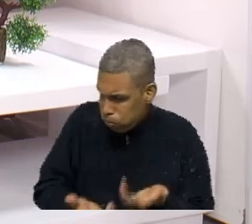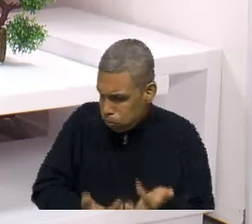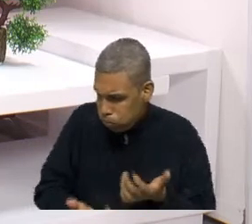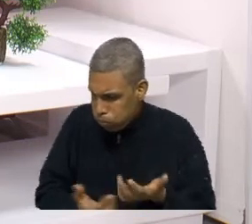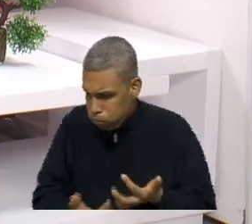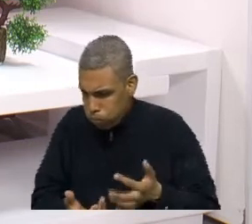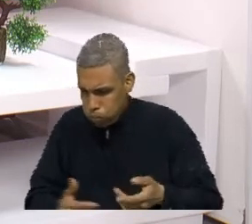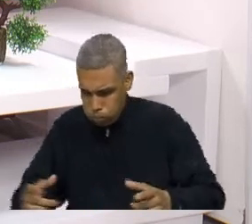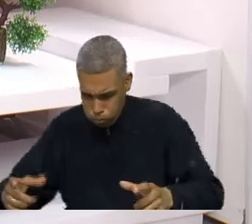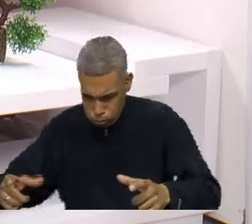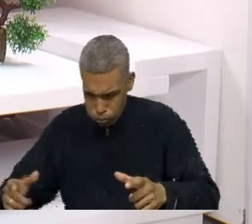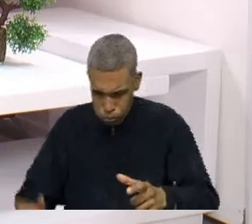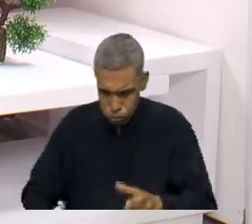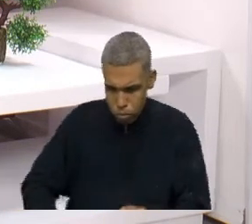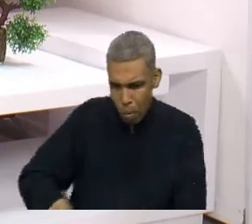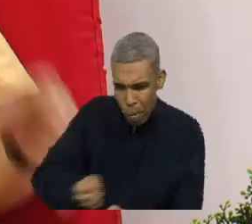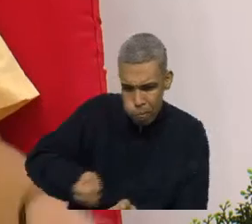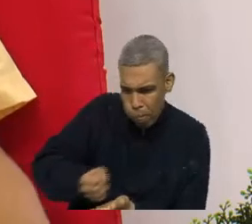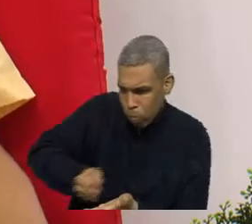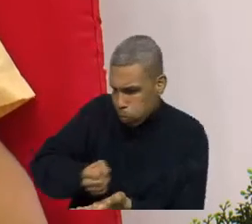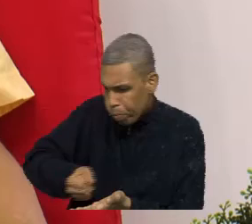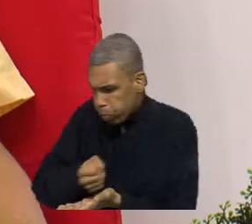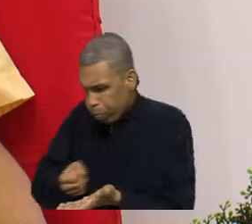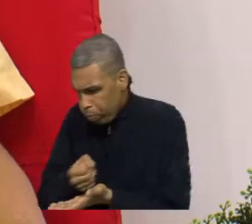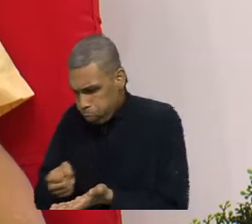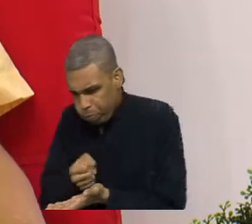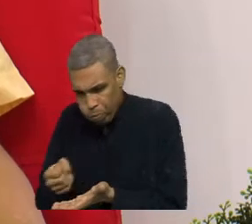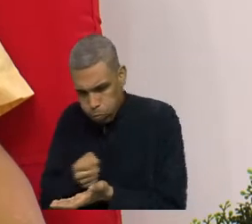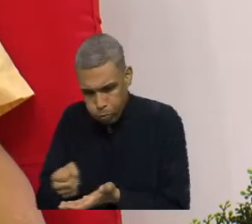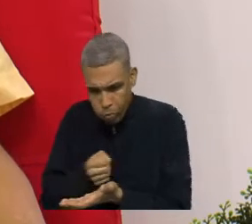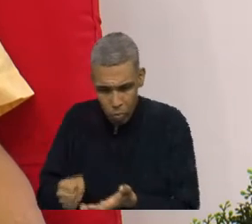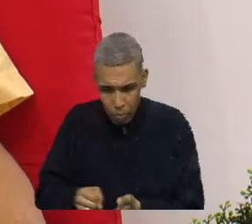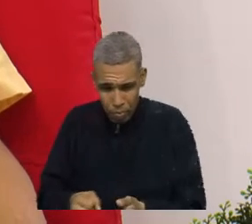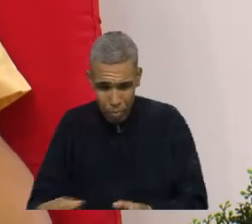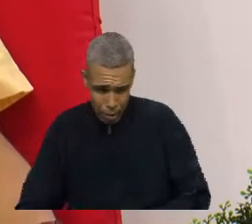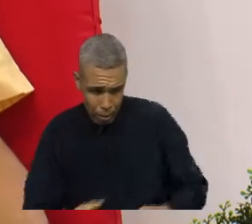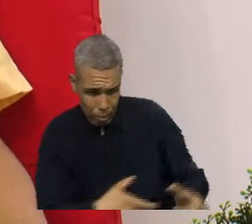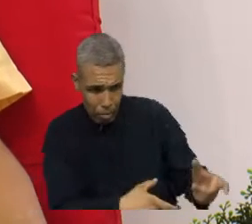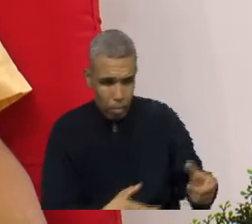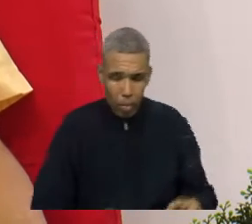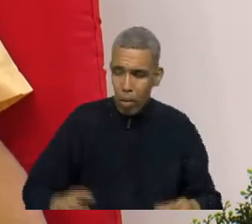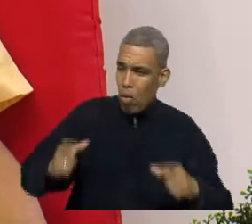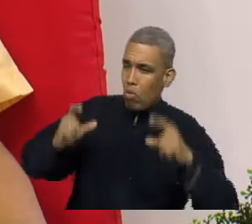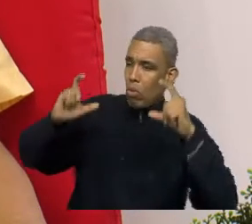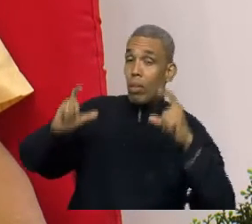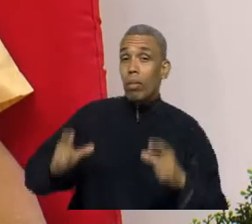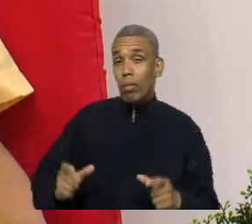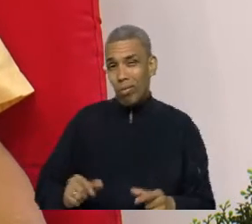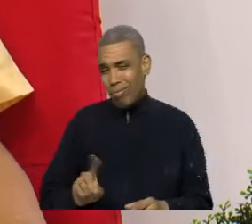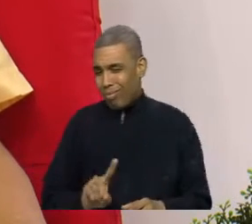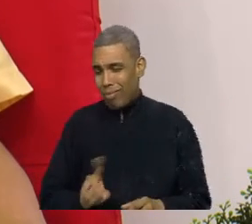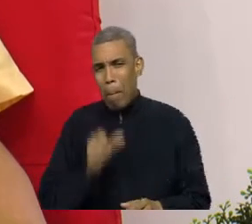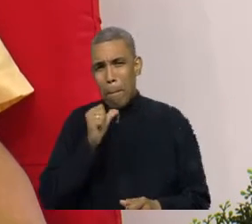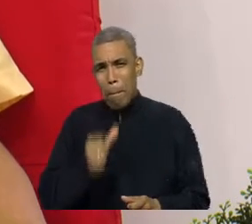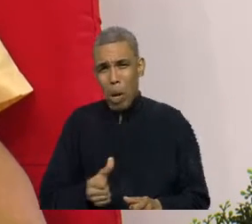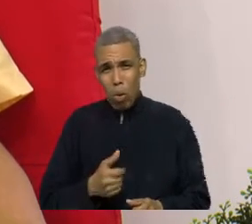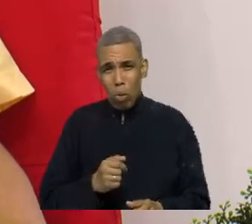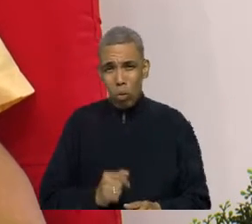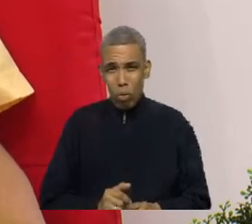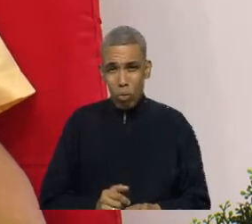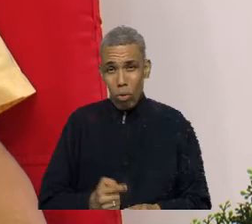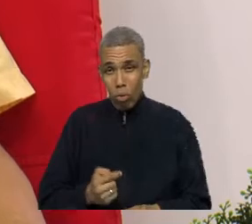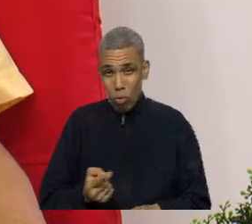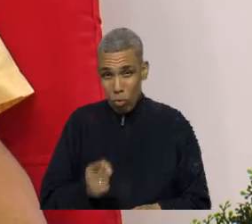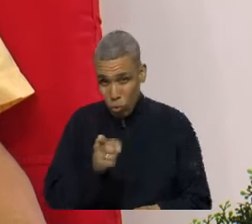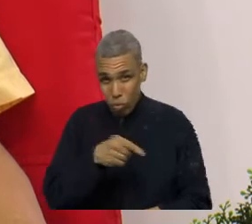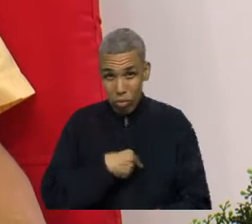ungüentos o pomadas que sean muy olorosas, muy irritantes a nivel respiratorio, lo que va a empeorar es el cuadro. Entonces lo más importante es